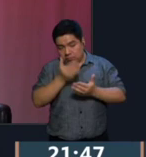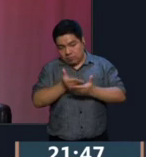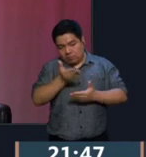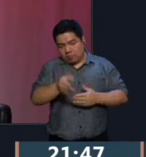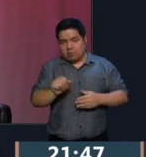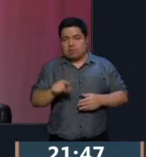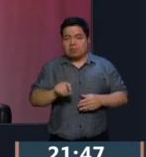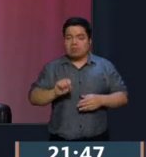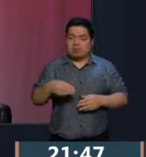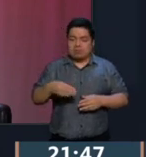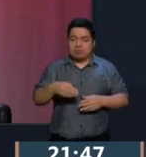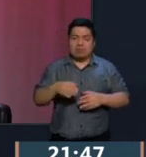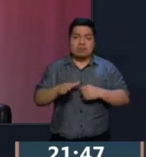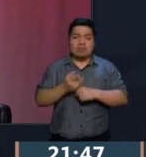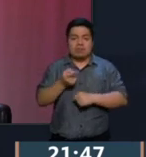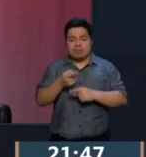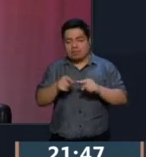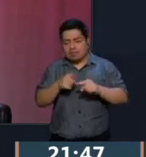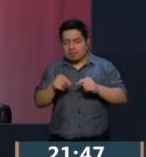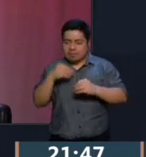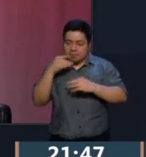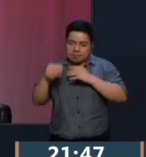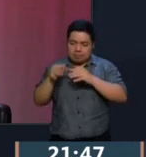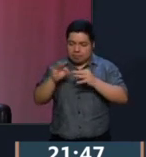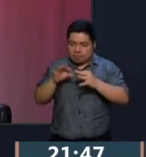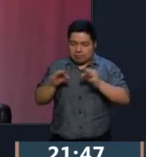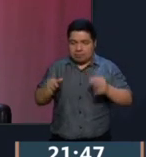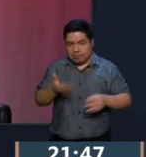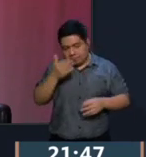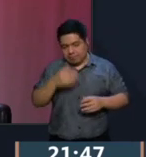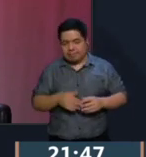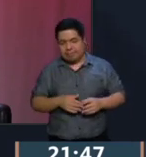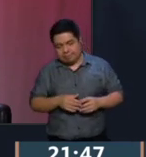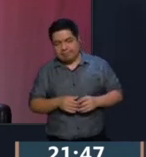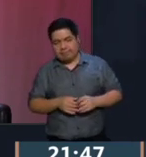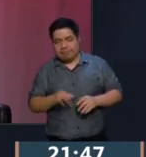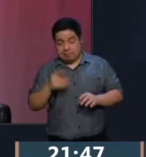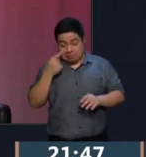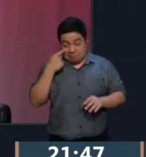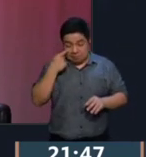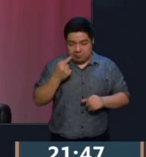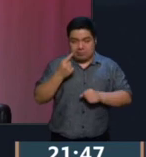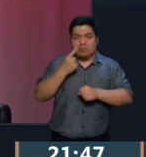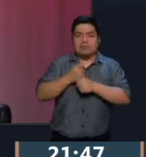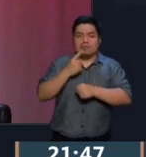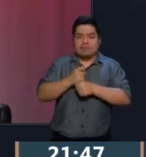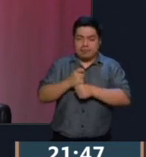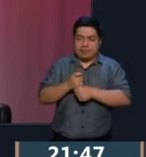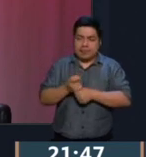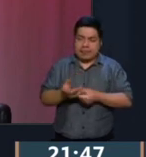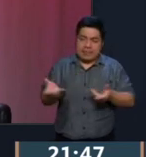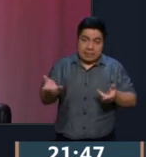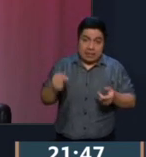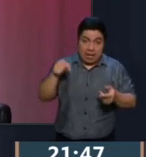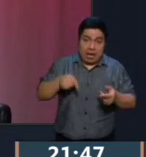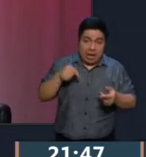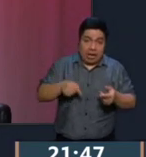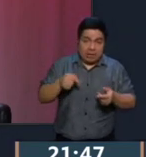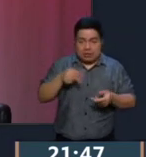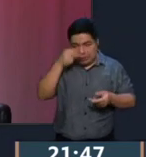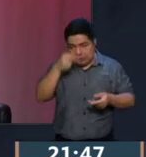de Salomón Chertorivsky en materia de transparencia y de rendición de cuentas? Claro que sí. Mira, primero decirte que en